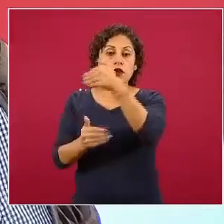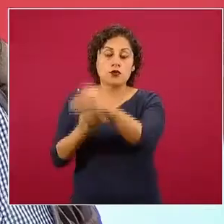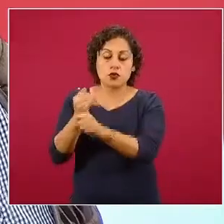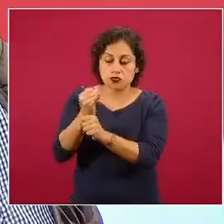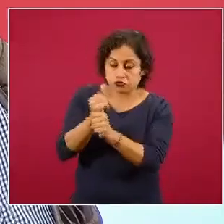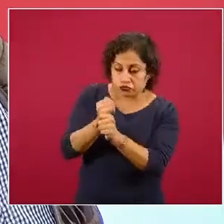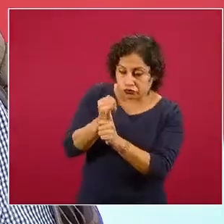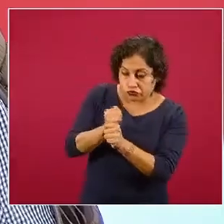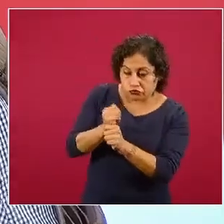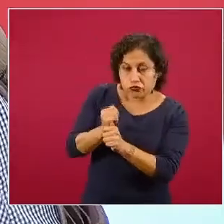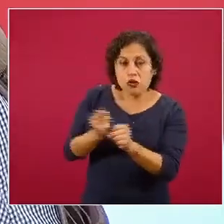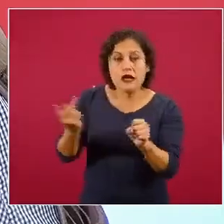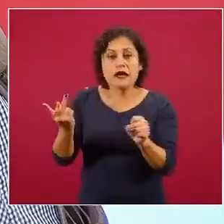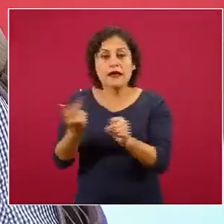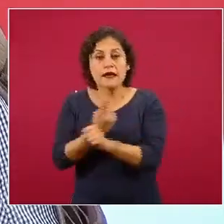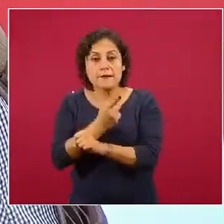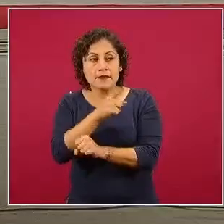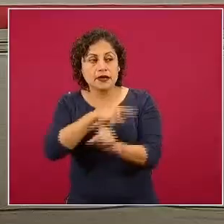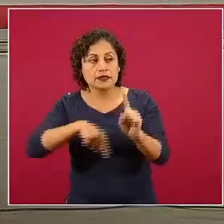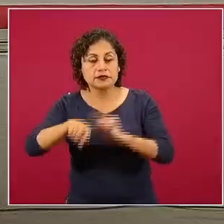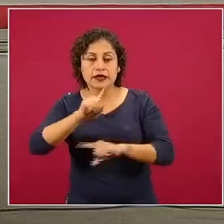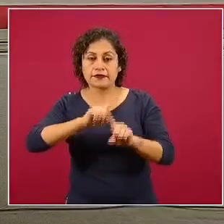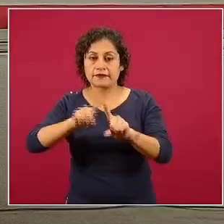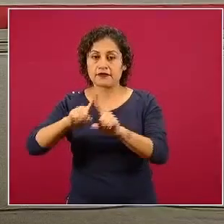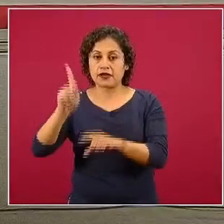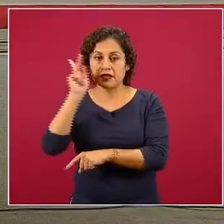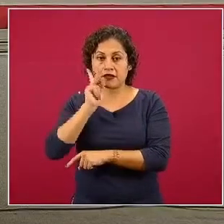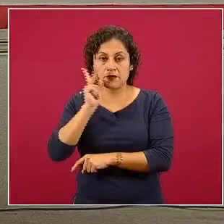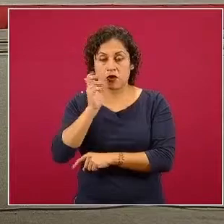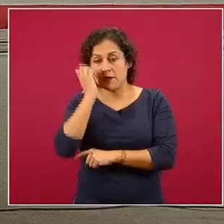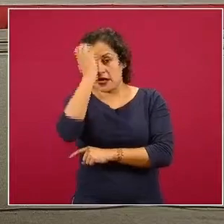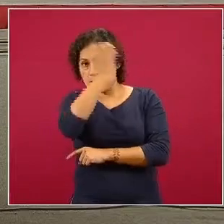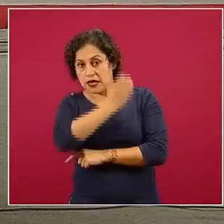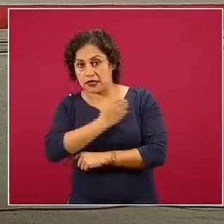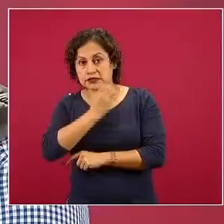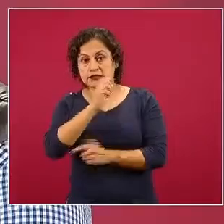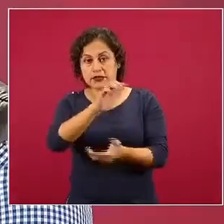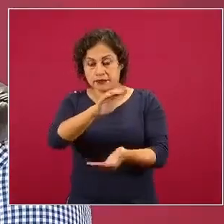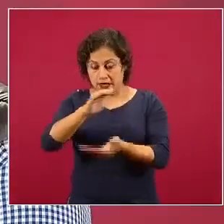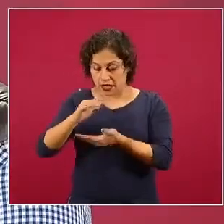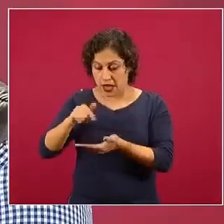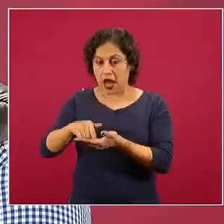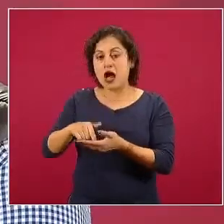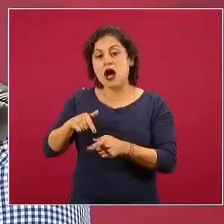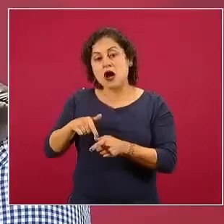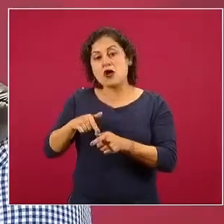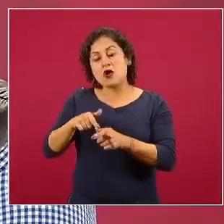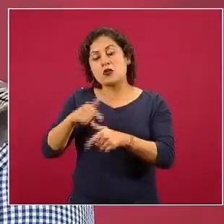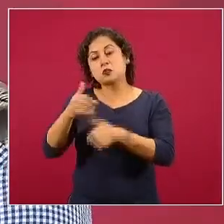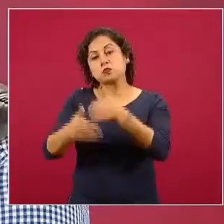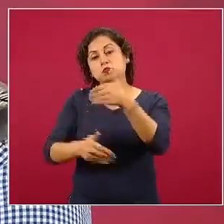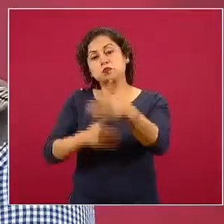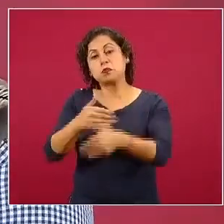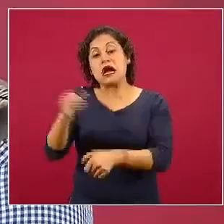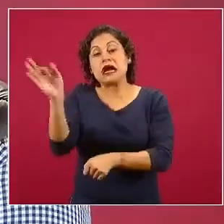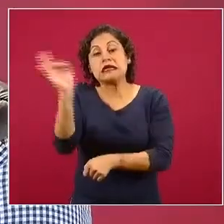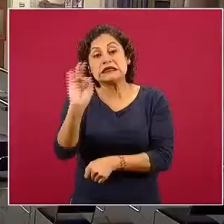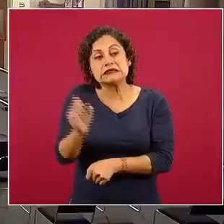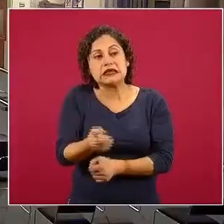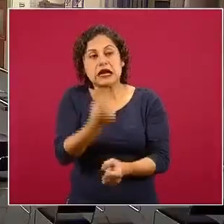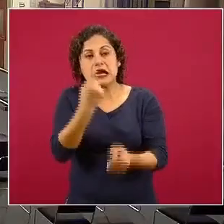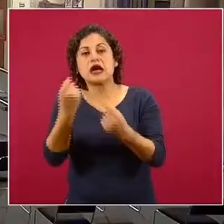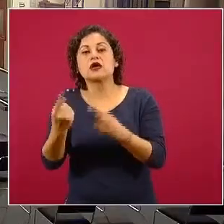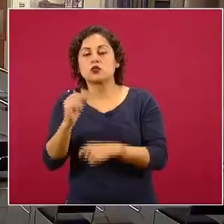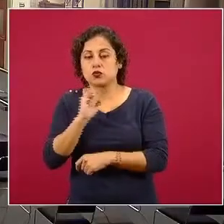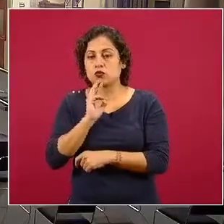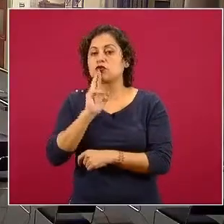de estas muestras, un grupo de estas todavía pueda llegar a obtener un resultado, dado que son aquellas en todo